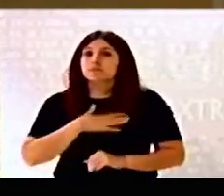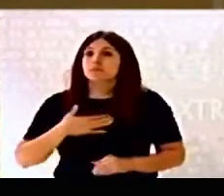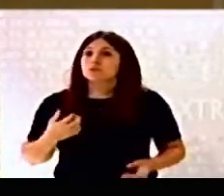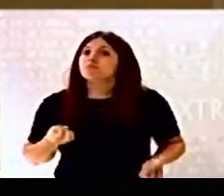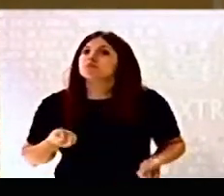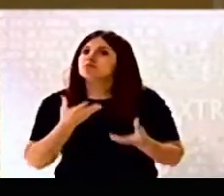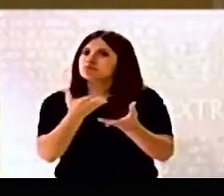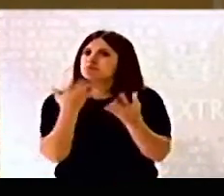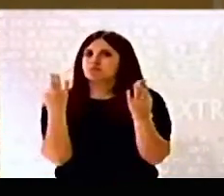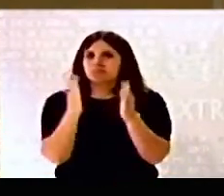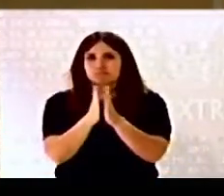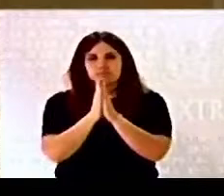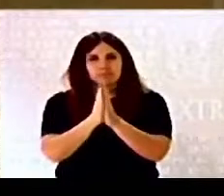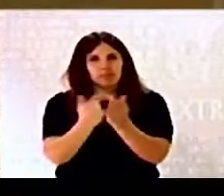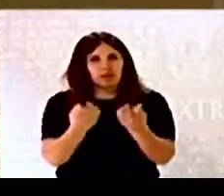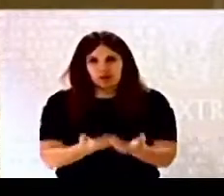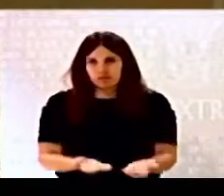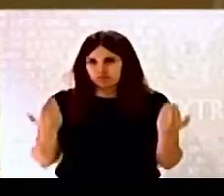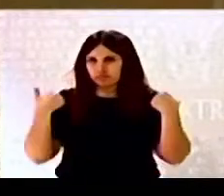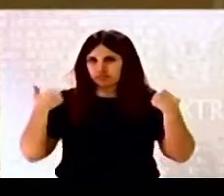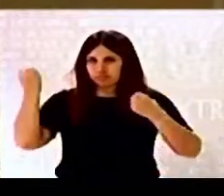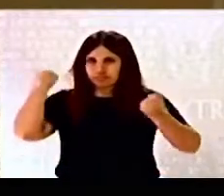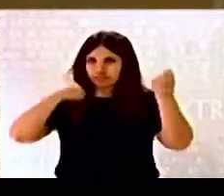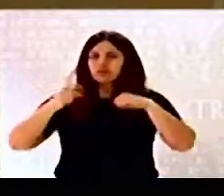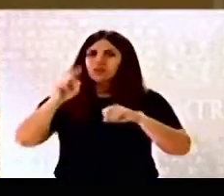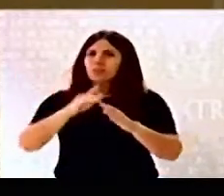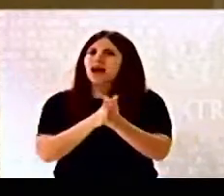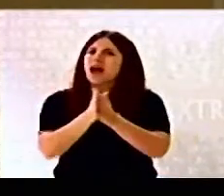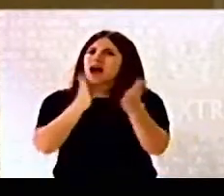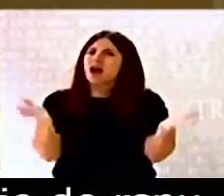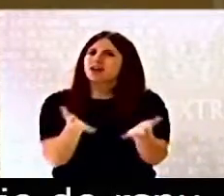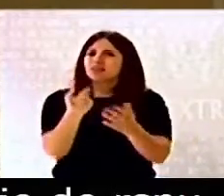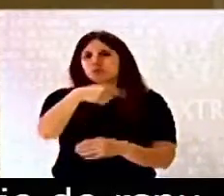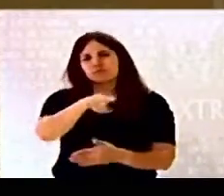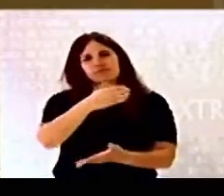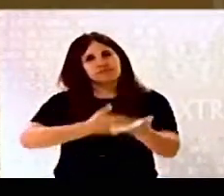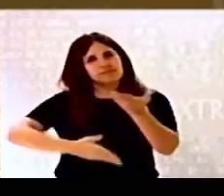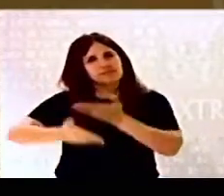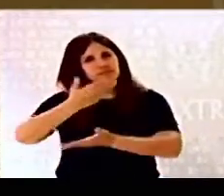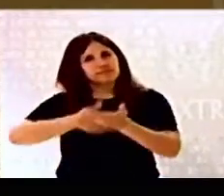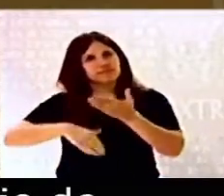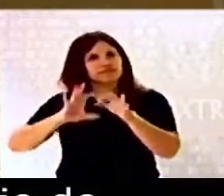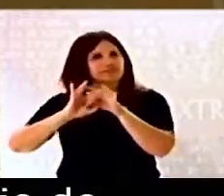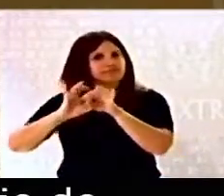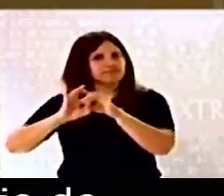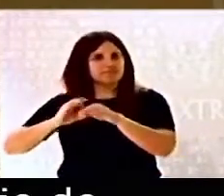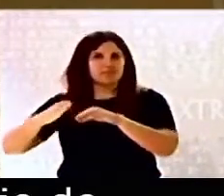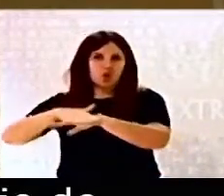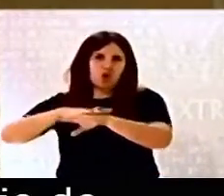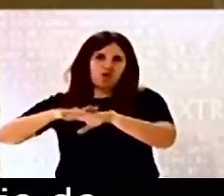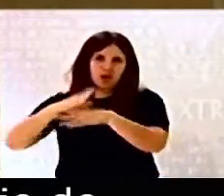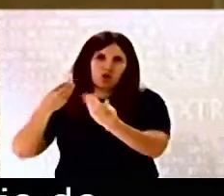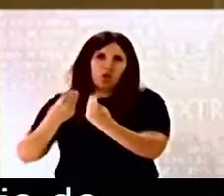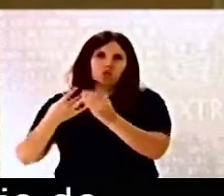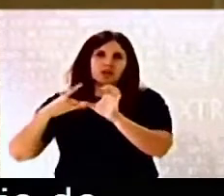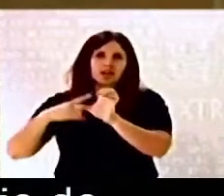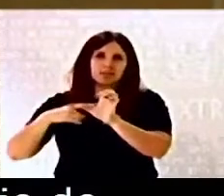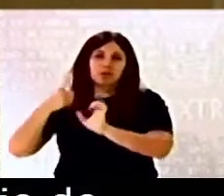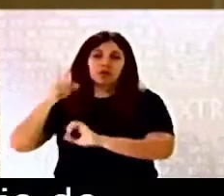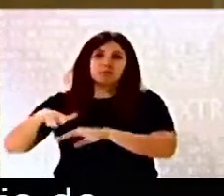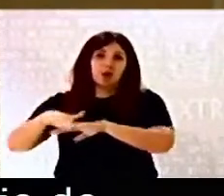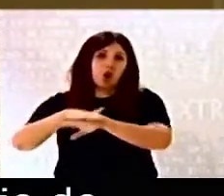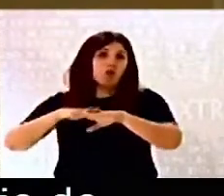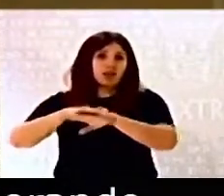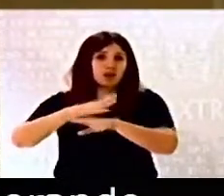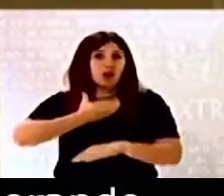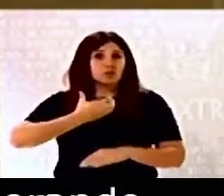de responsabilidad y animarles a que sigan colaborando estrechamente con el Gobierno de la Junta de Extremadura y con sus gobiernos